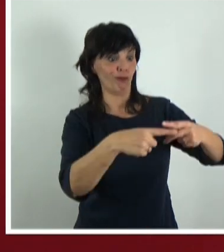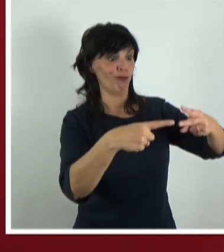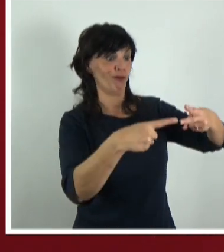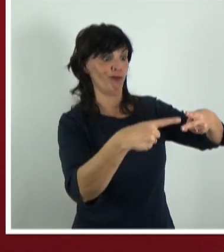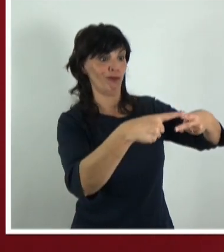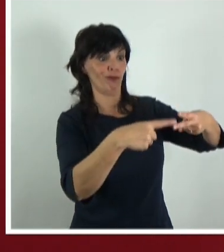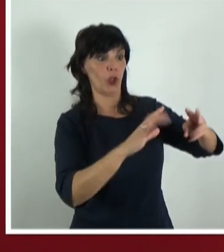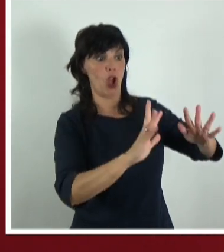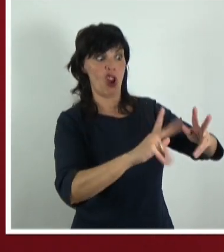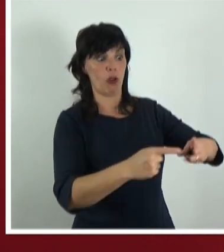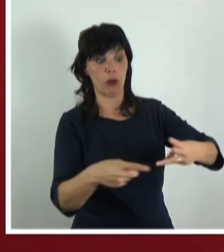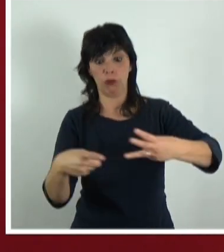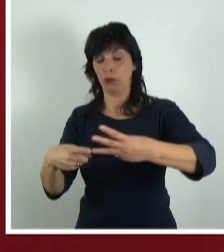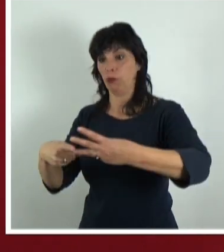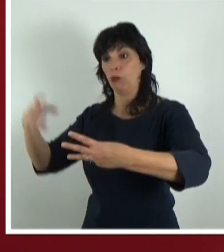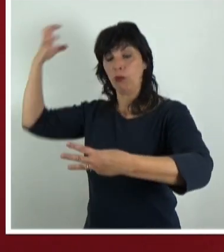Lo que los romanos no sabían,